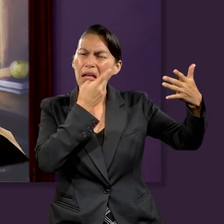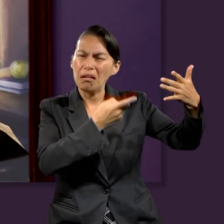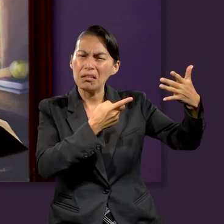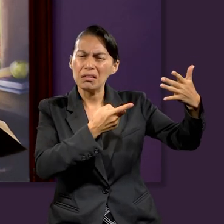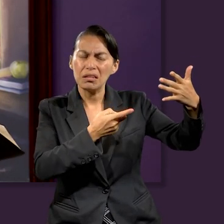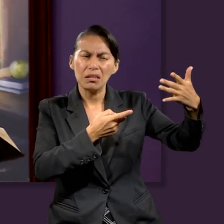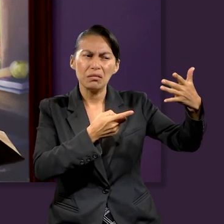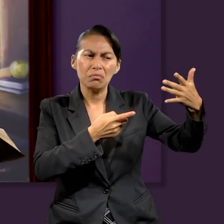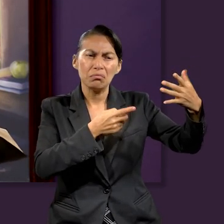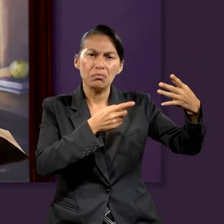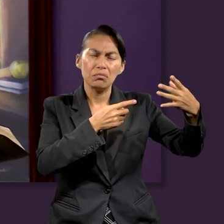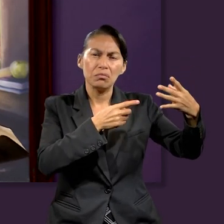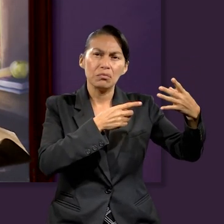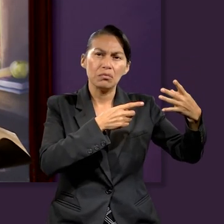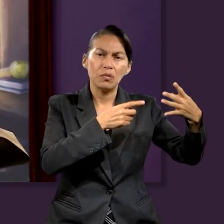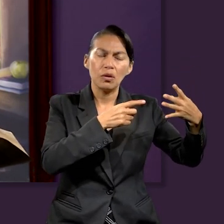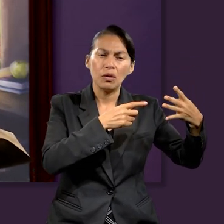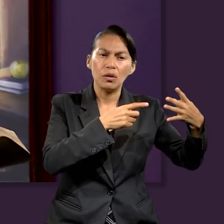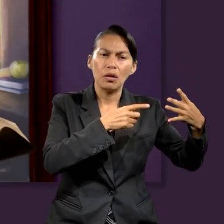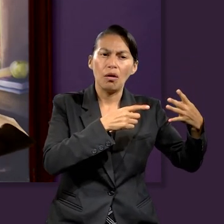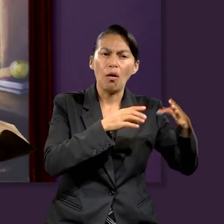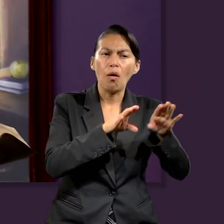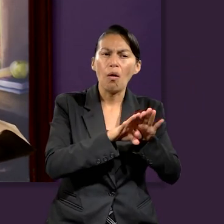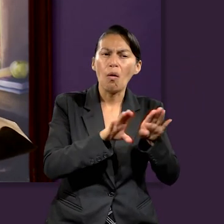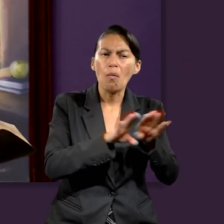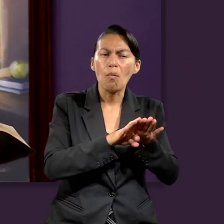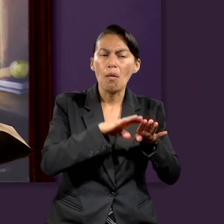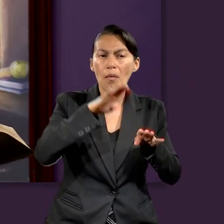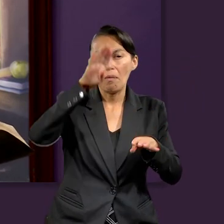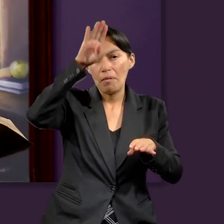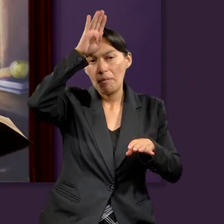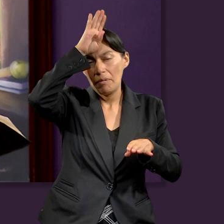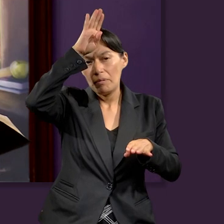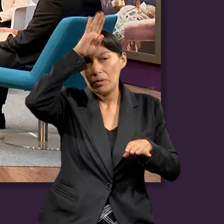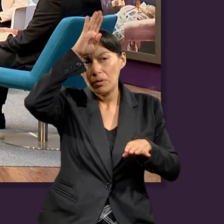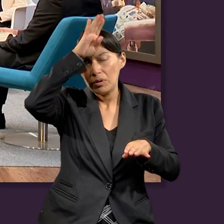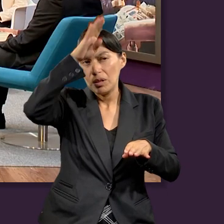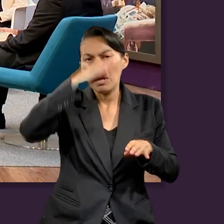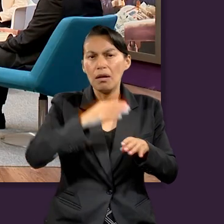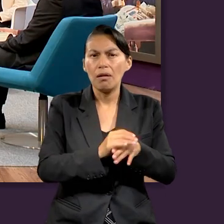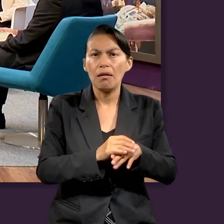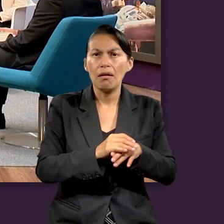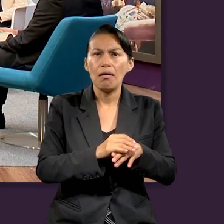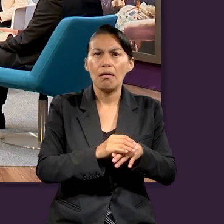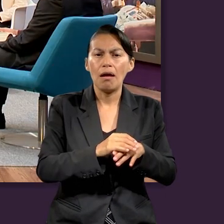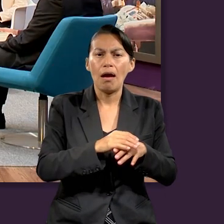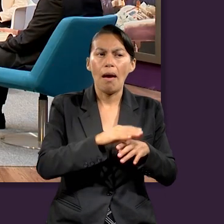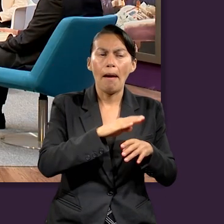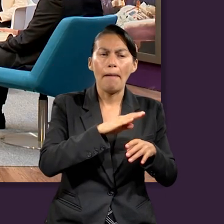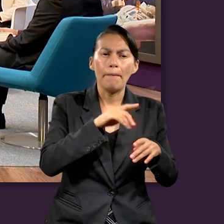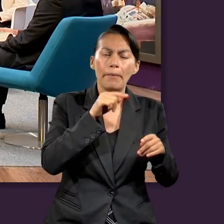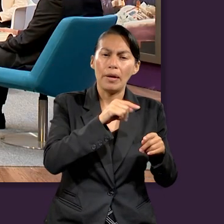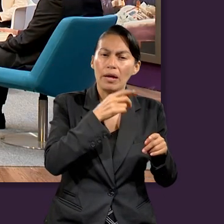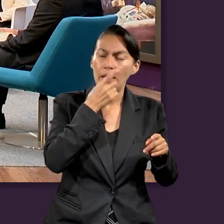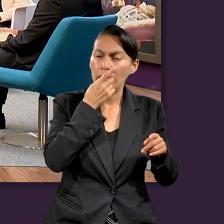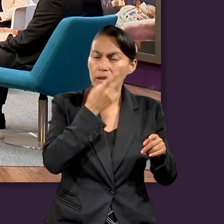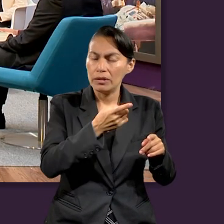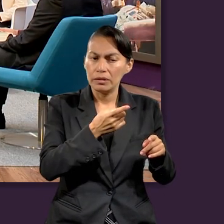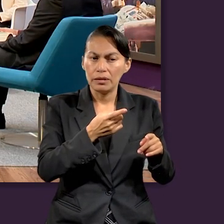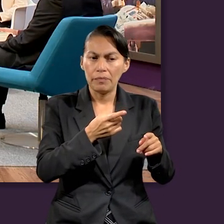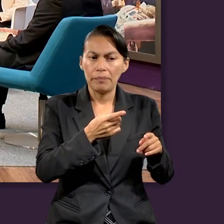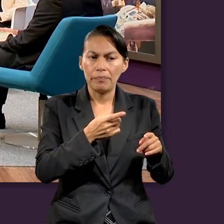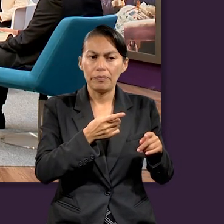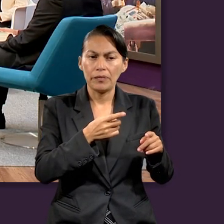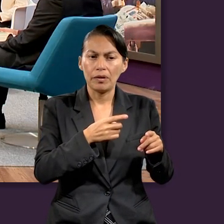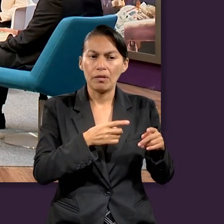calificativo constante, perdón, utilizado para referirse a Babilonia es la gran ramera. Hice aquí en el versículo 5. Enfrente